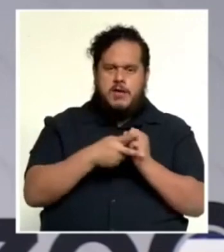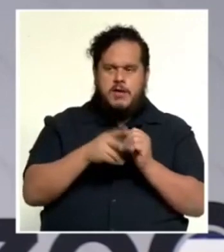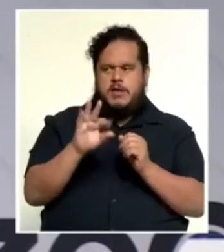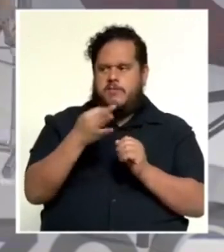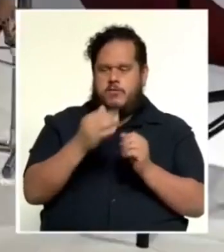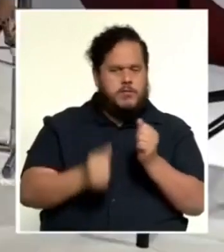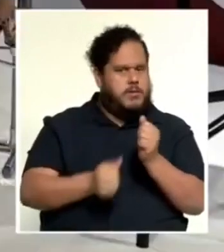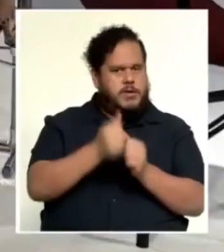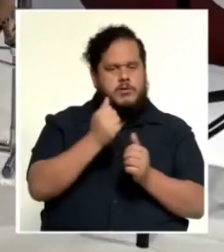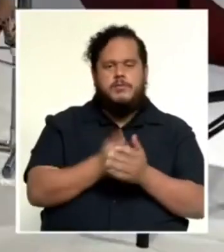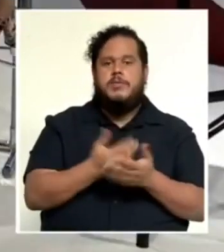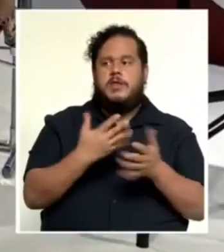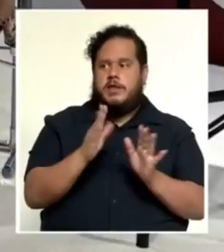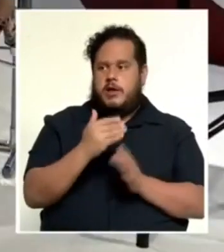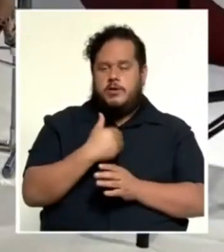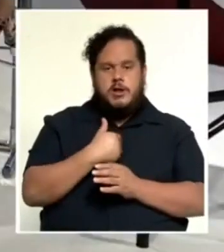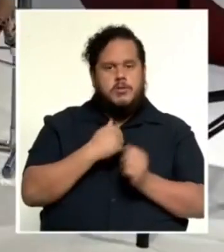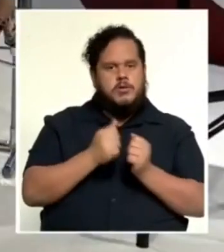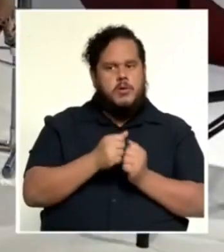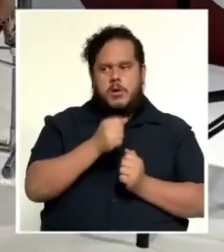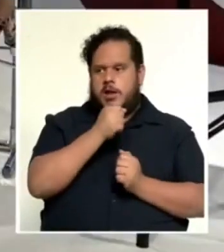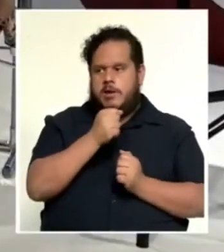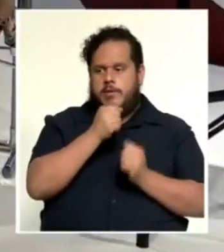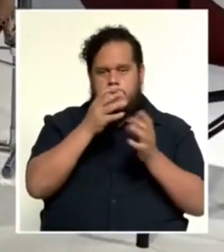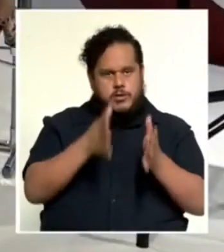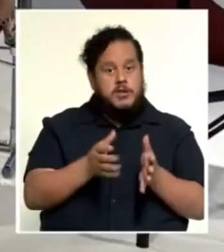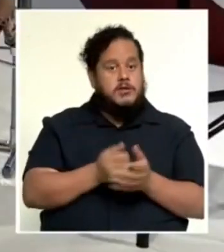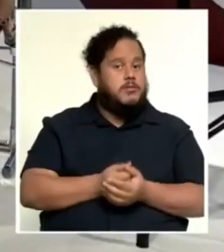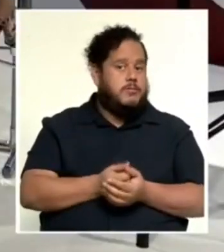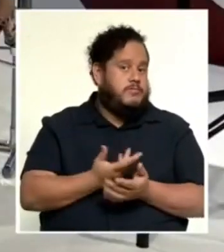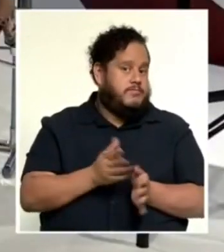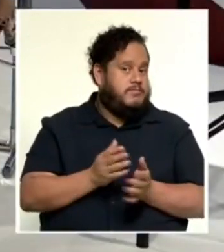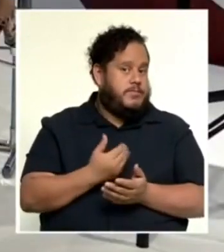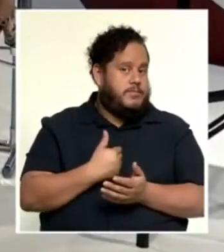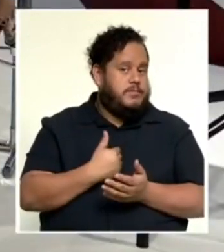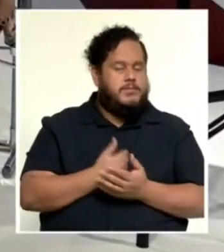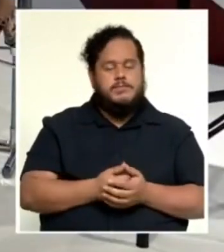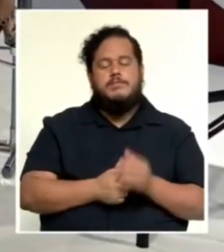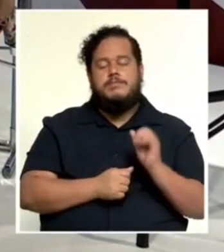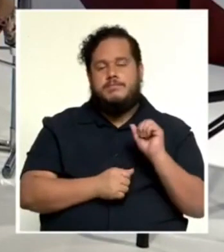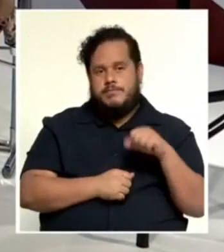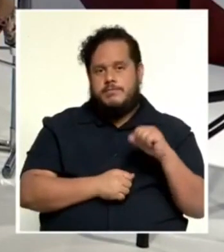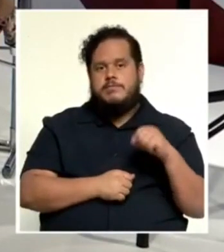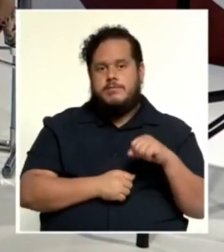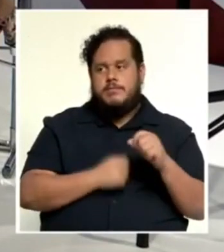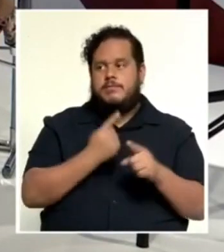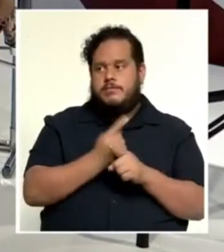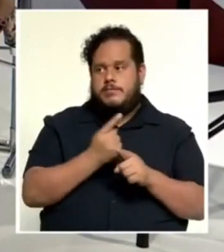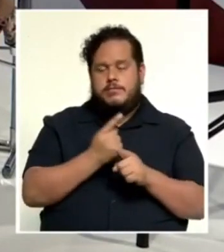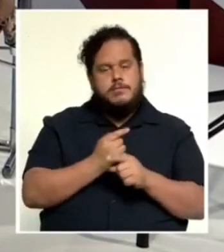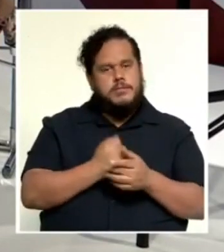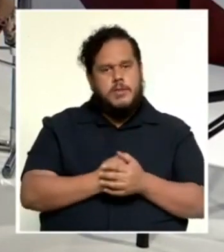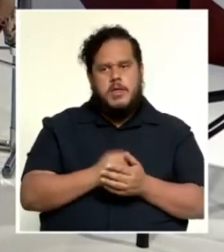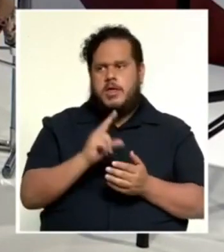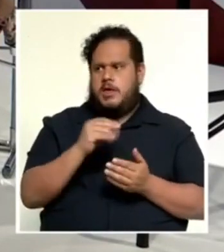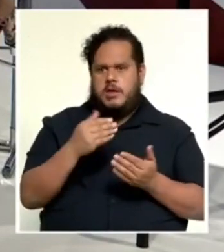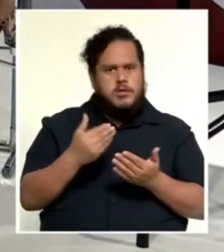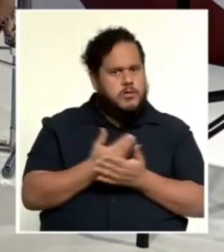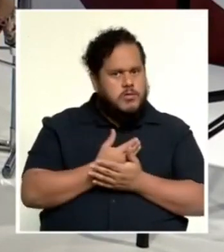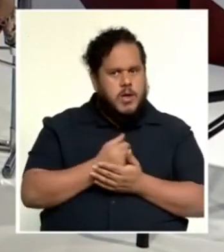mayor. Ya lo tenemos con el periodismo. Sí, así es. Y no es